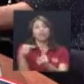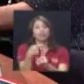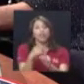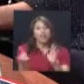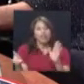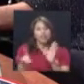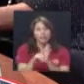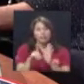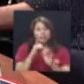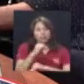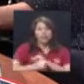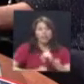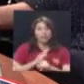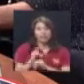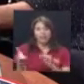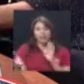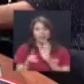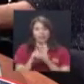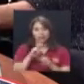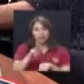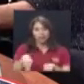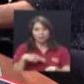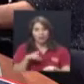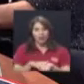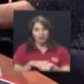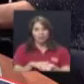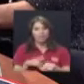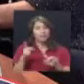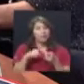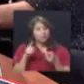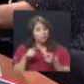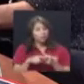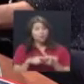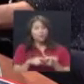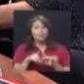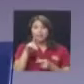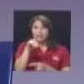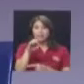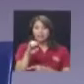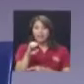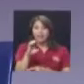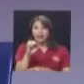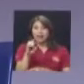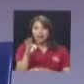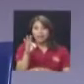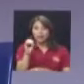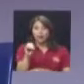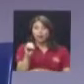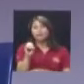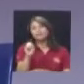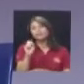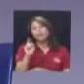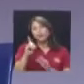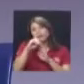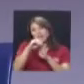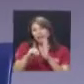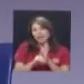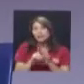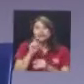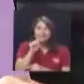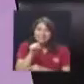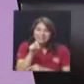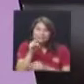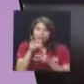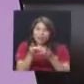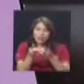nacional entonces el decreto es una solución pero es una luz solución parcial sí